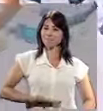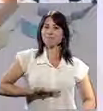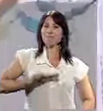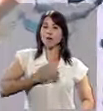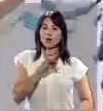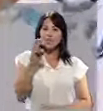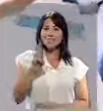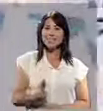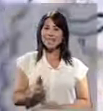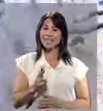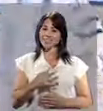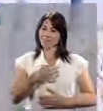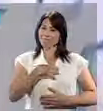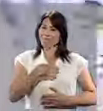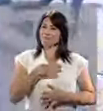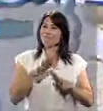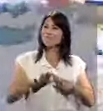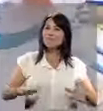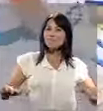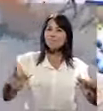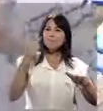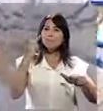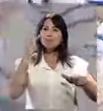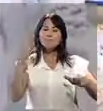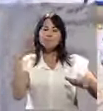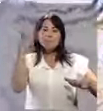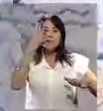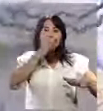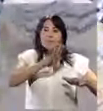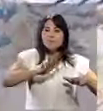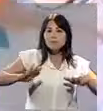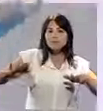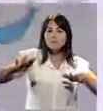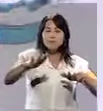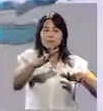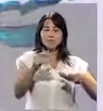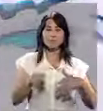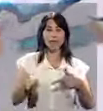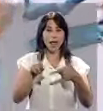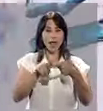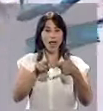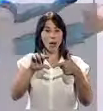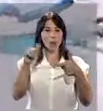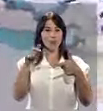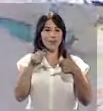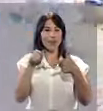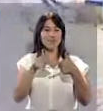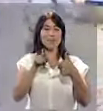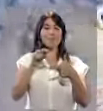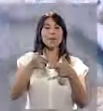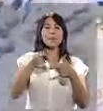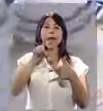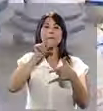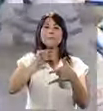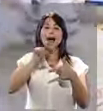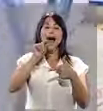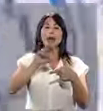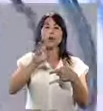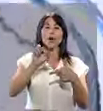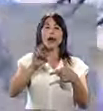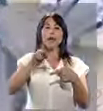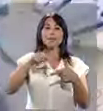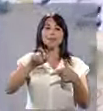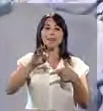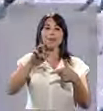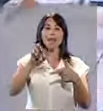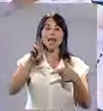orgulloso de esa idiosincrasia, la belleza de los paisajes. La otra pieza, el pájaro carpintero, es